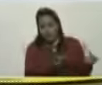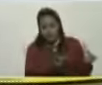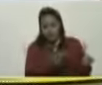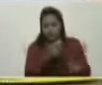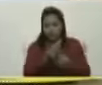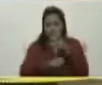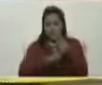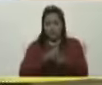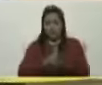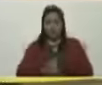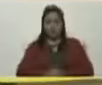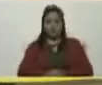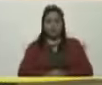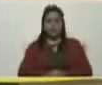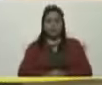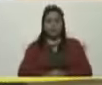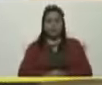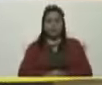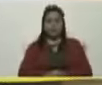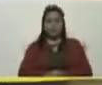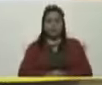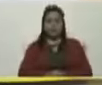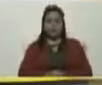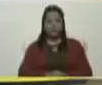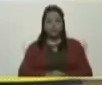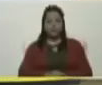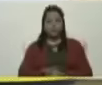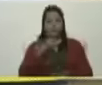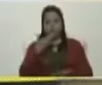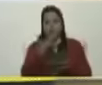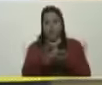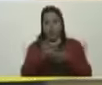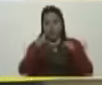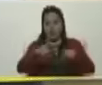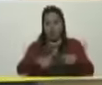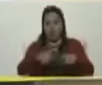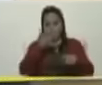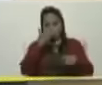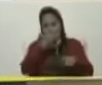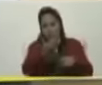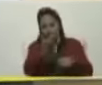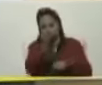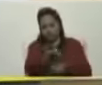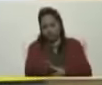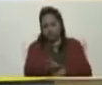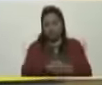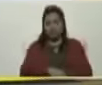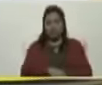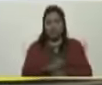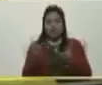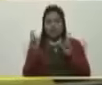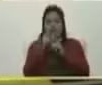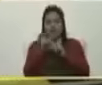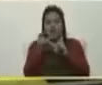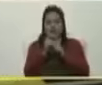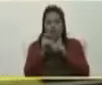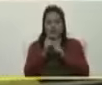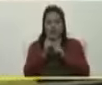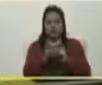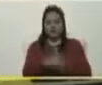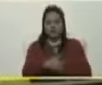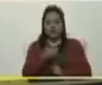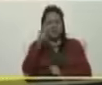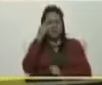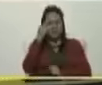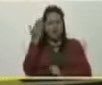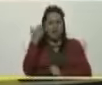hecho, agradecerle aquí en su presencia las palabras que dio el día